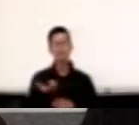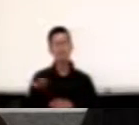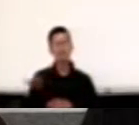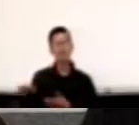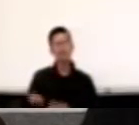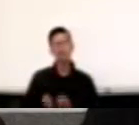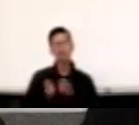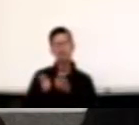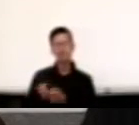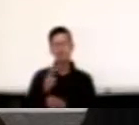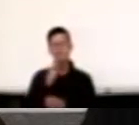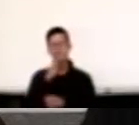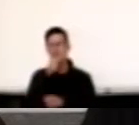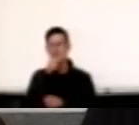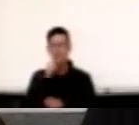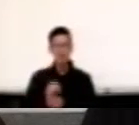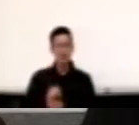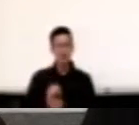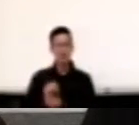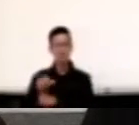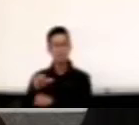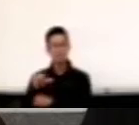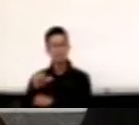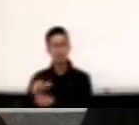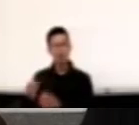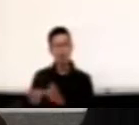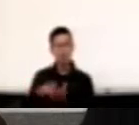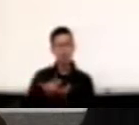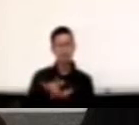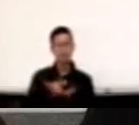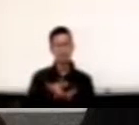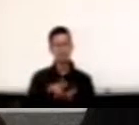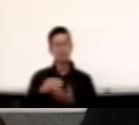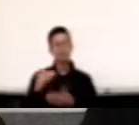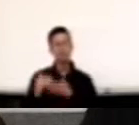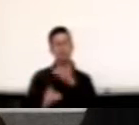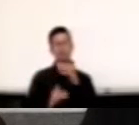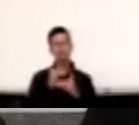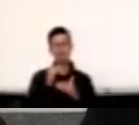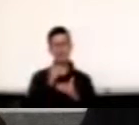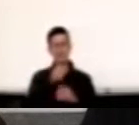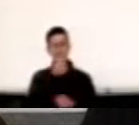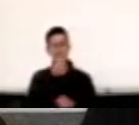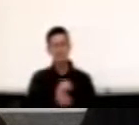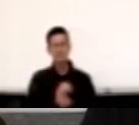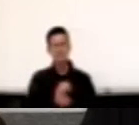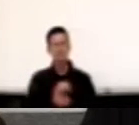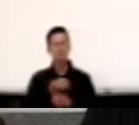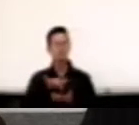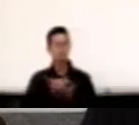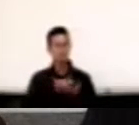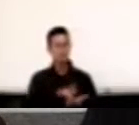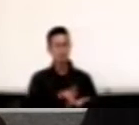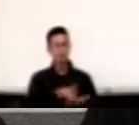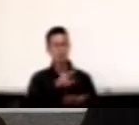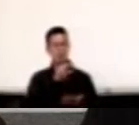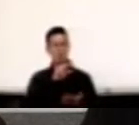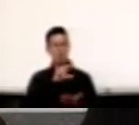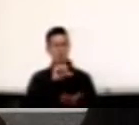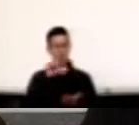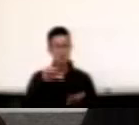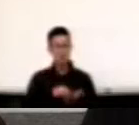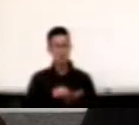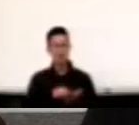Consejo General, secretaria asistente de la Secretaria del Consejo General y posteriormente secretaria asistente de la Unidad Técnica Jurídica y de lo